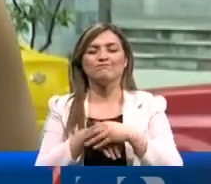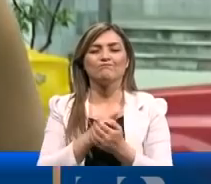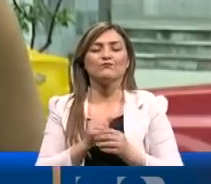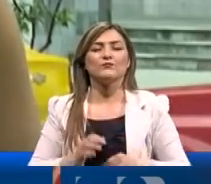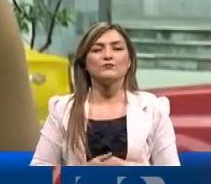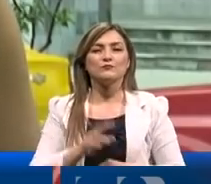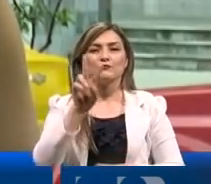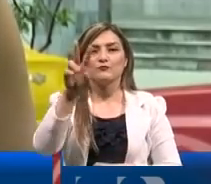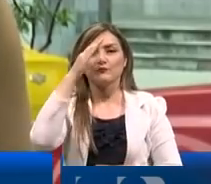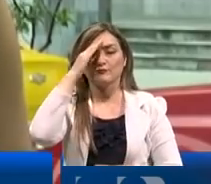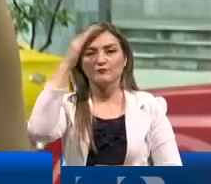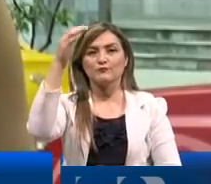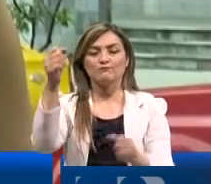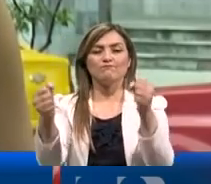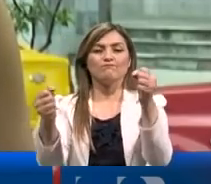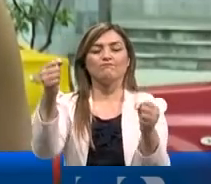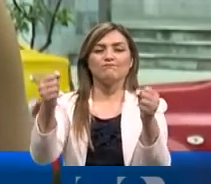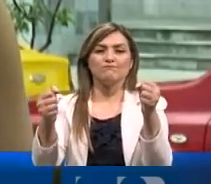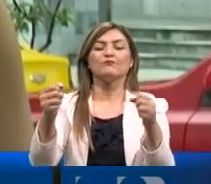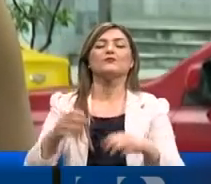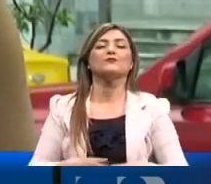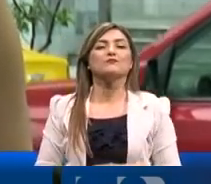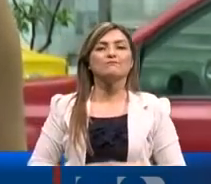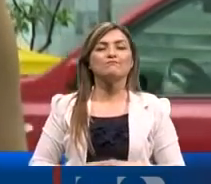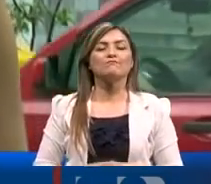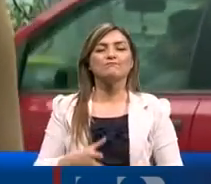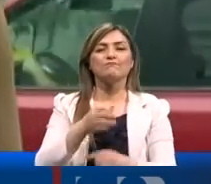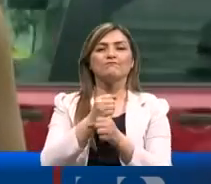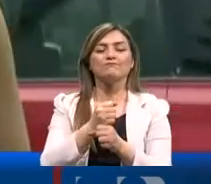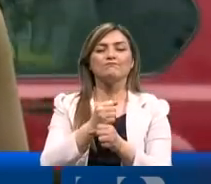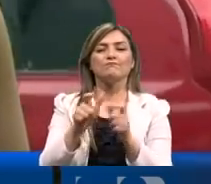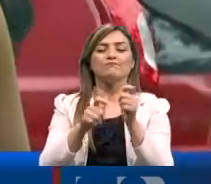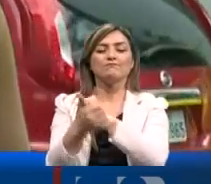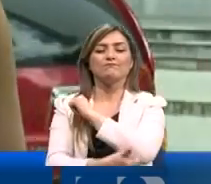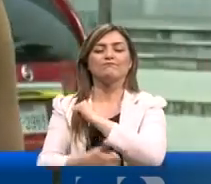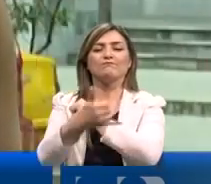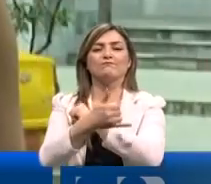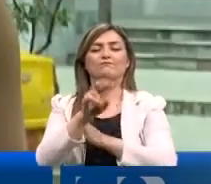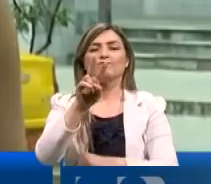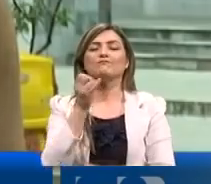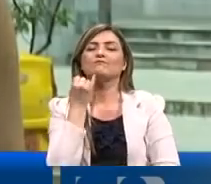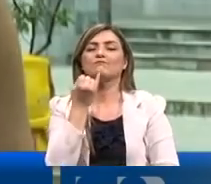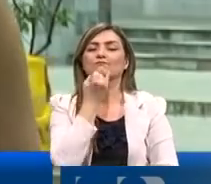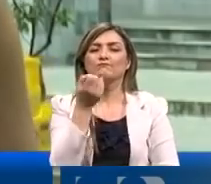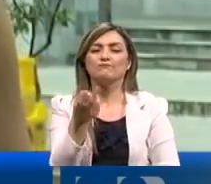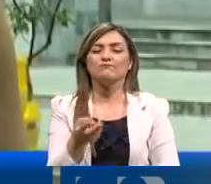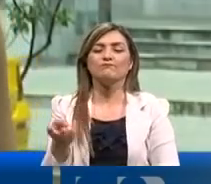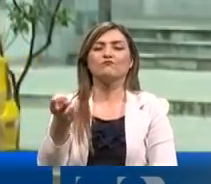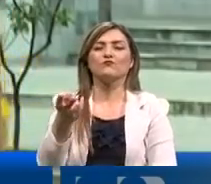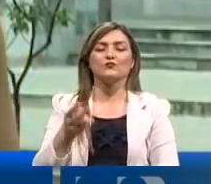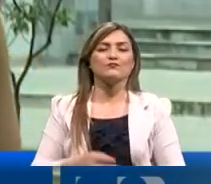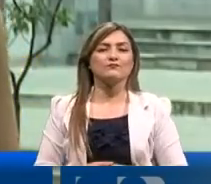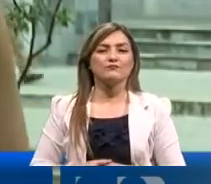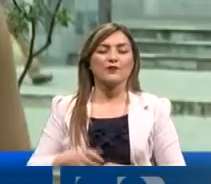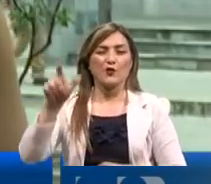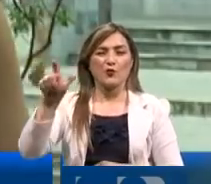agentes metropolitanos de tránsito que, según Fiscalía, le dieron seguridad a los extranjeros Shaida Han y Sheyman Oren. Shaida